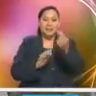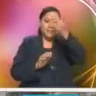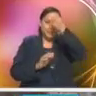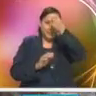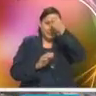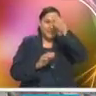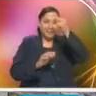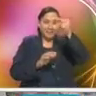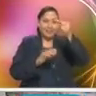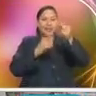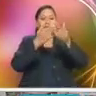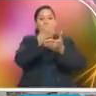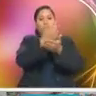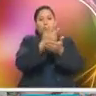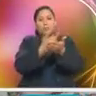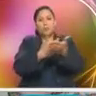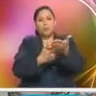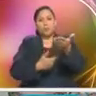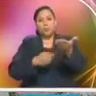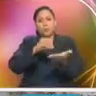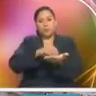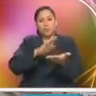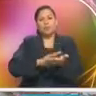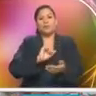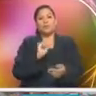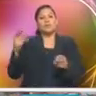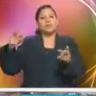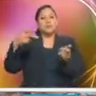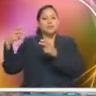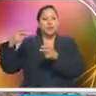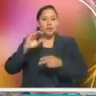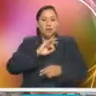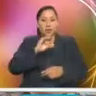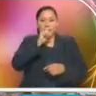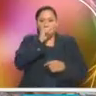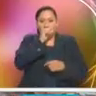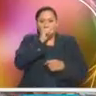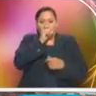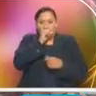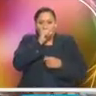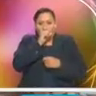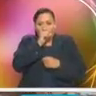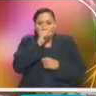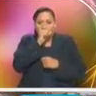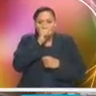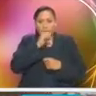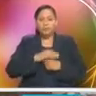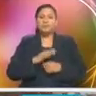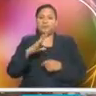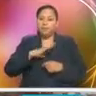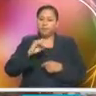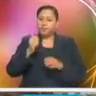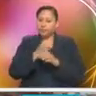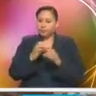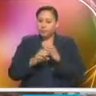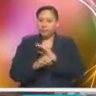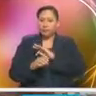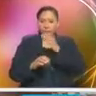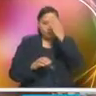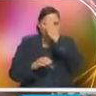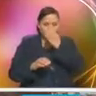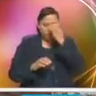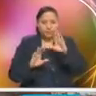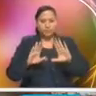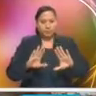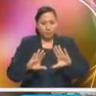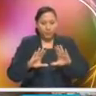de datos, ¿verdad? Entonces, bueno, hay una serie de cuestiones que tendríamos que analizar detenidamente para